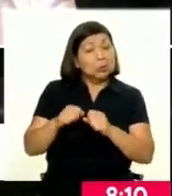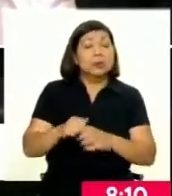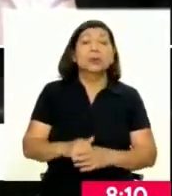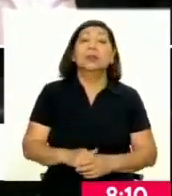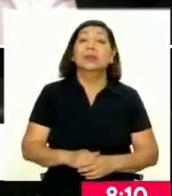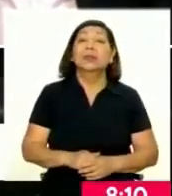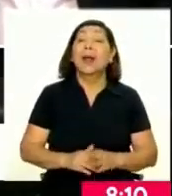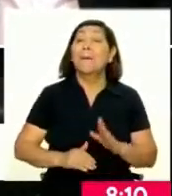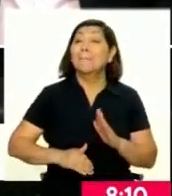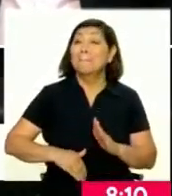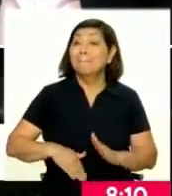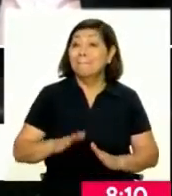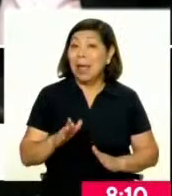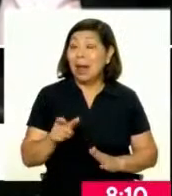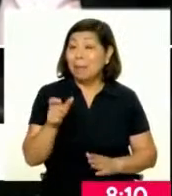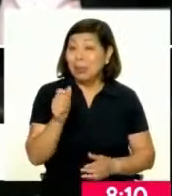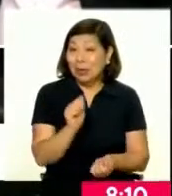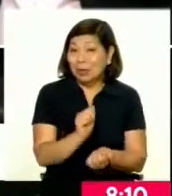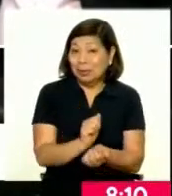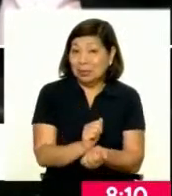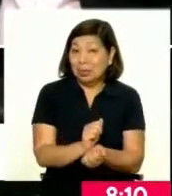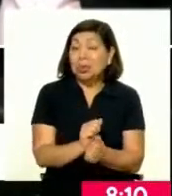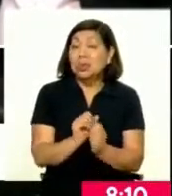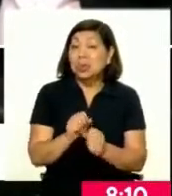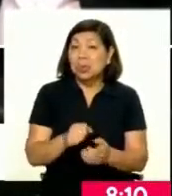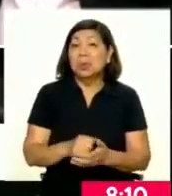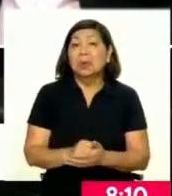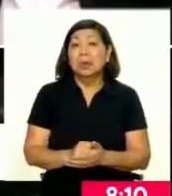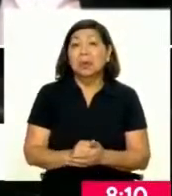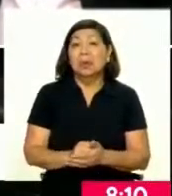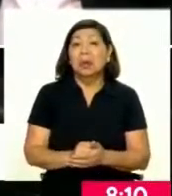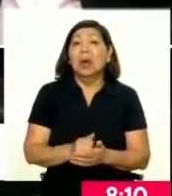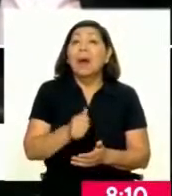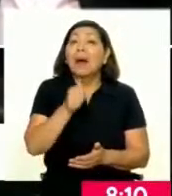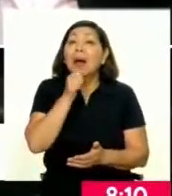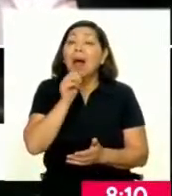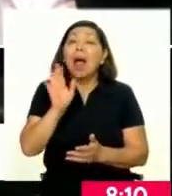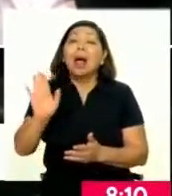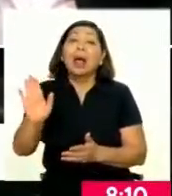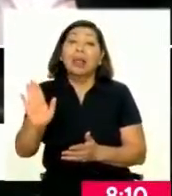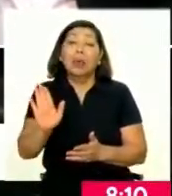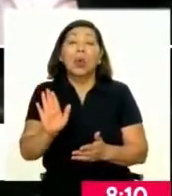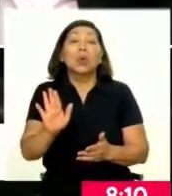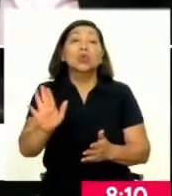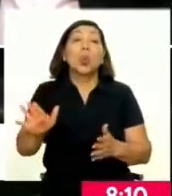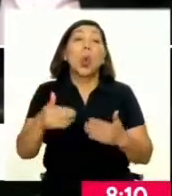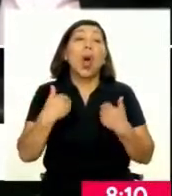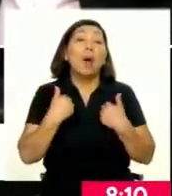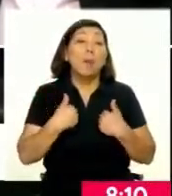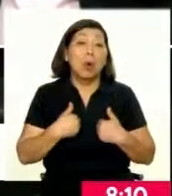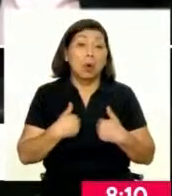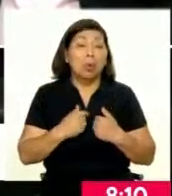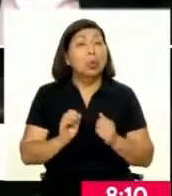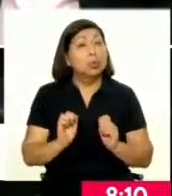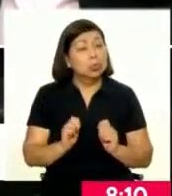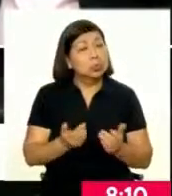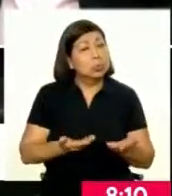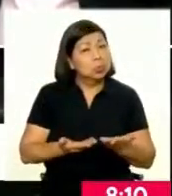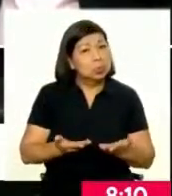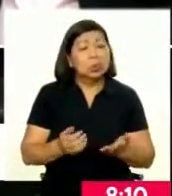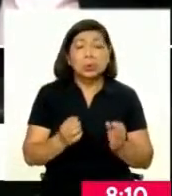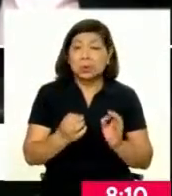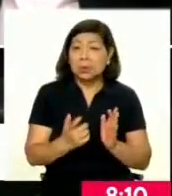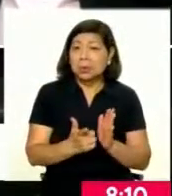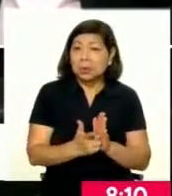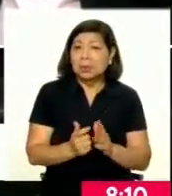la mayoría de los detenidos, ¿no?, cuentan con defensa privada, ¿no? Cabe recordar que nosotros brindamos asistencia